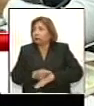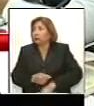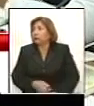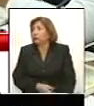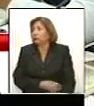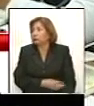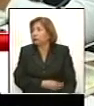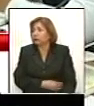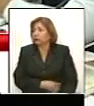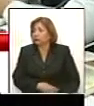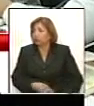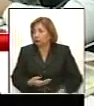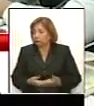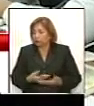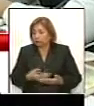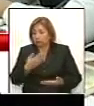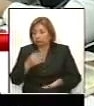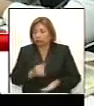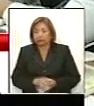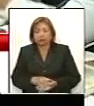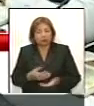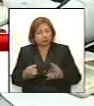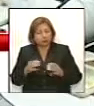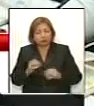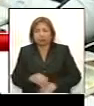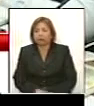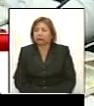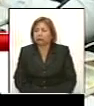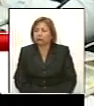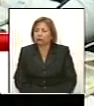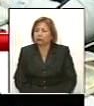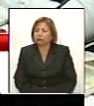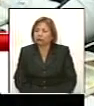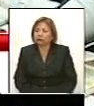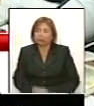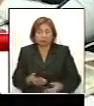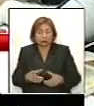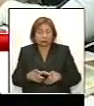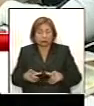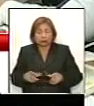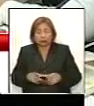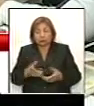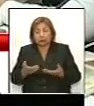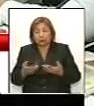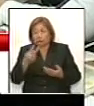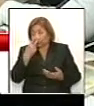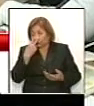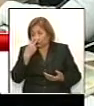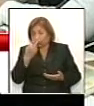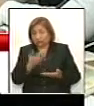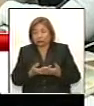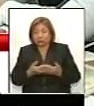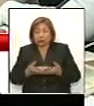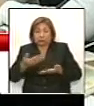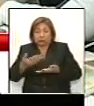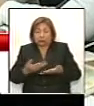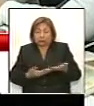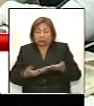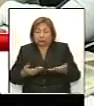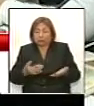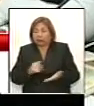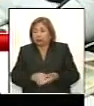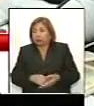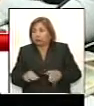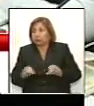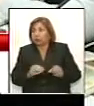su denuncia lo voy a transcribir a tal sitio. Entonces, ya ahí, en tal sitio, es donde usted va a ver el procedimiento que se va a